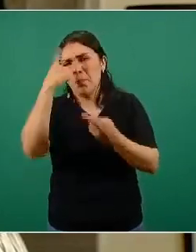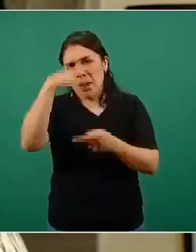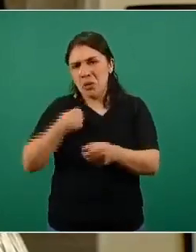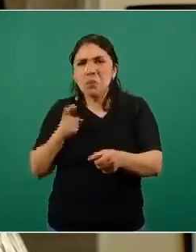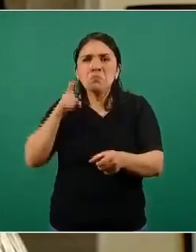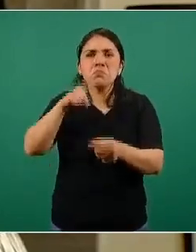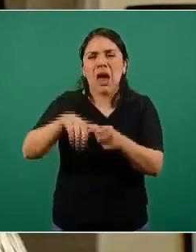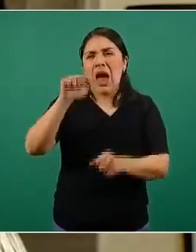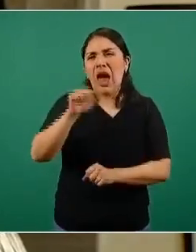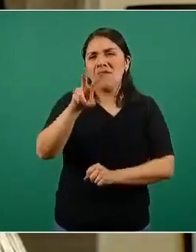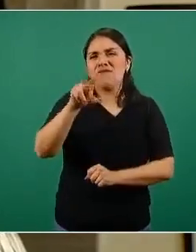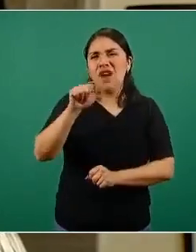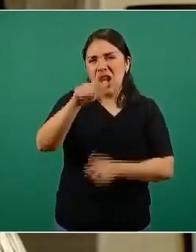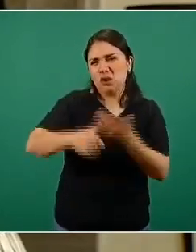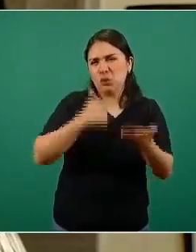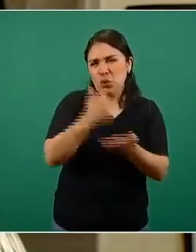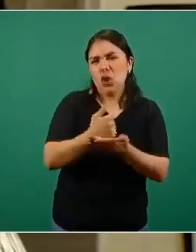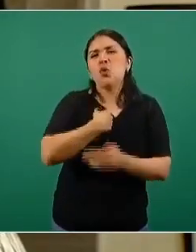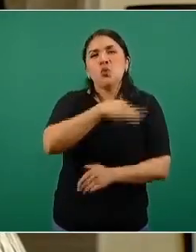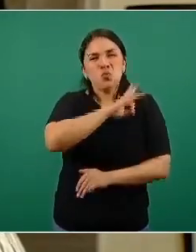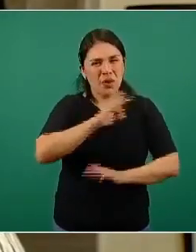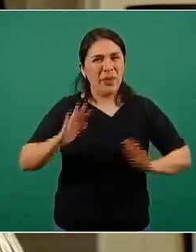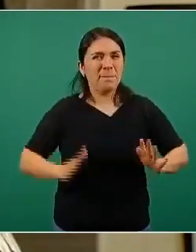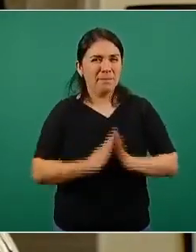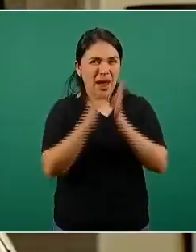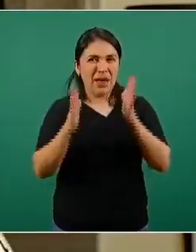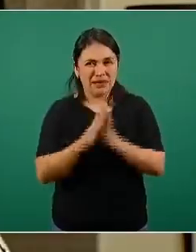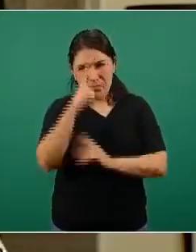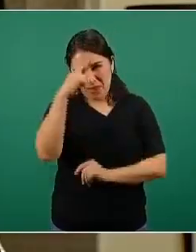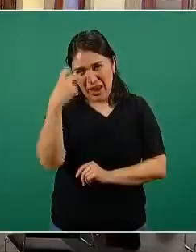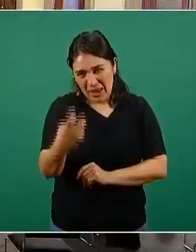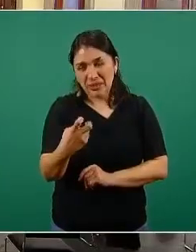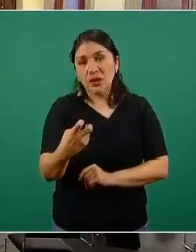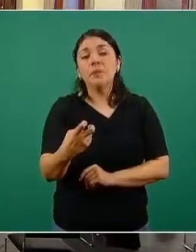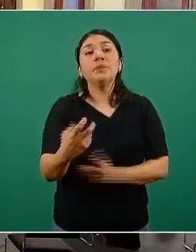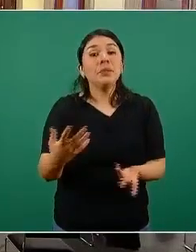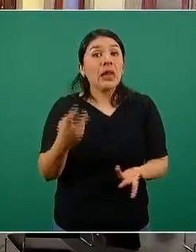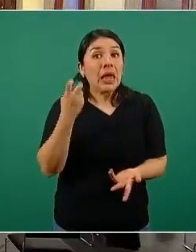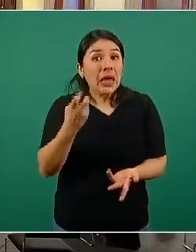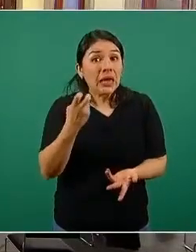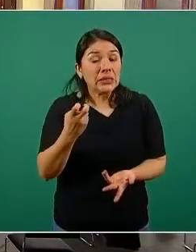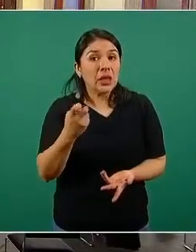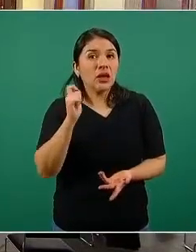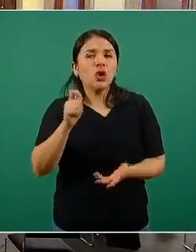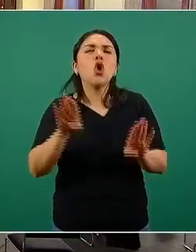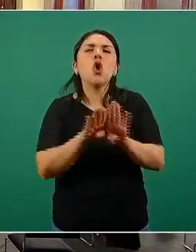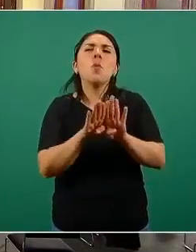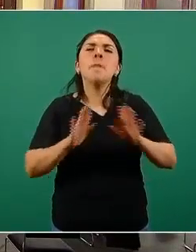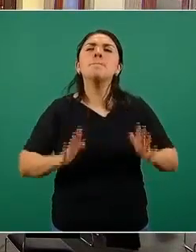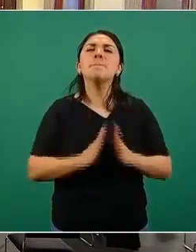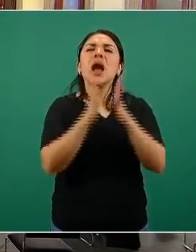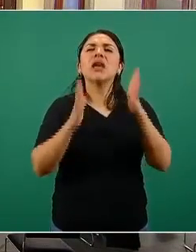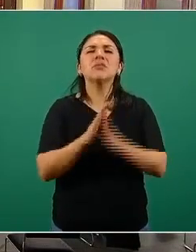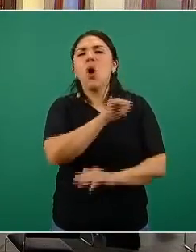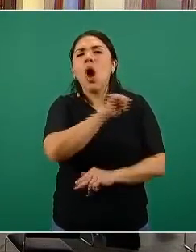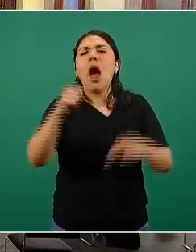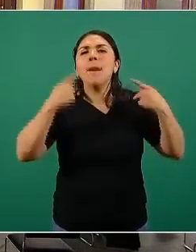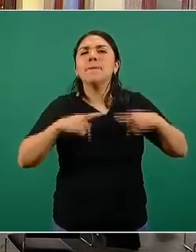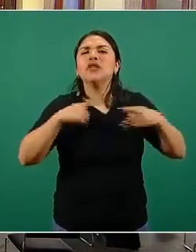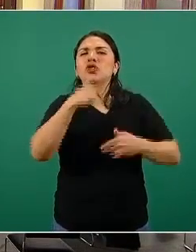aval ciudadano y poder participar, ¿no?, en esta situación. Es de alguna manera cierta participación ciudadana